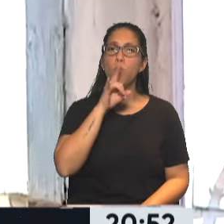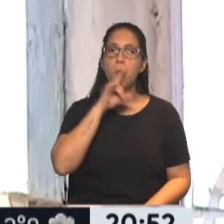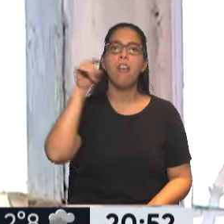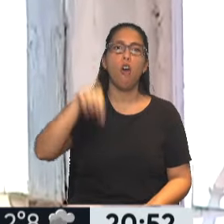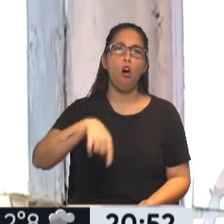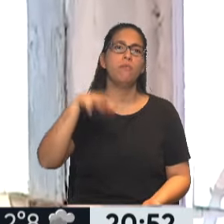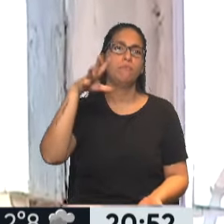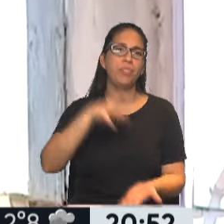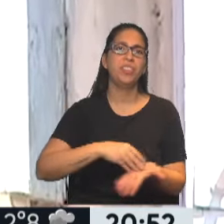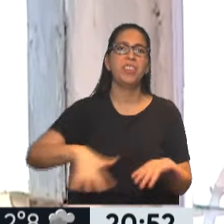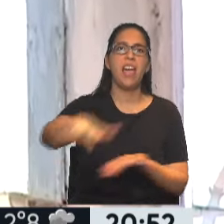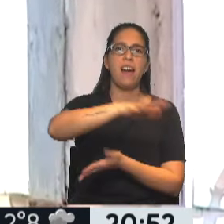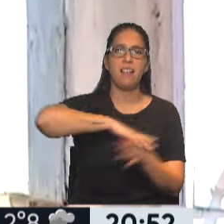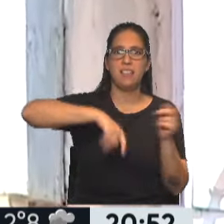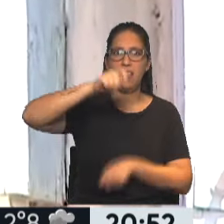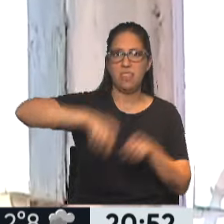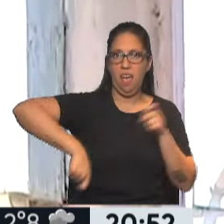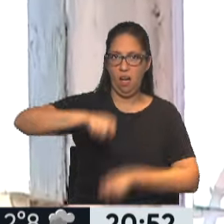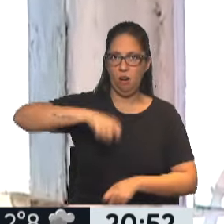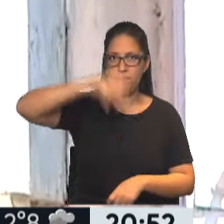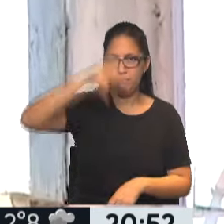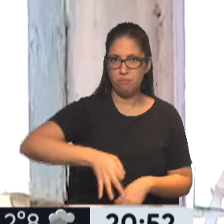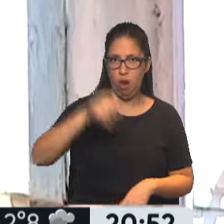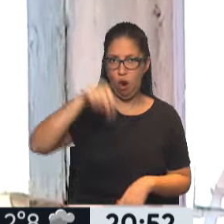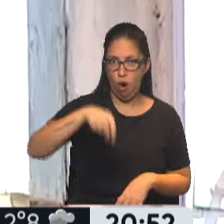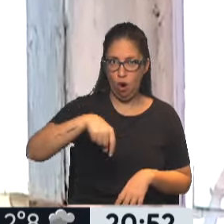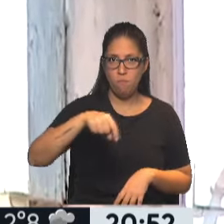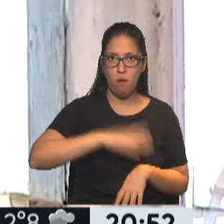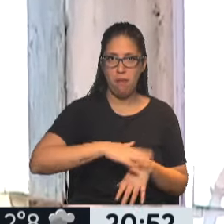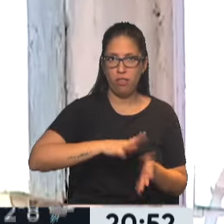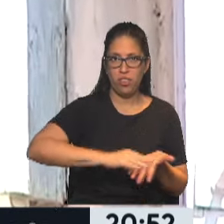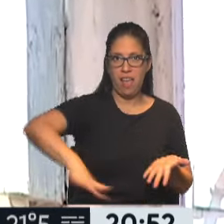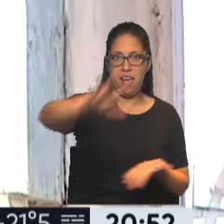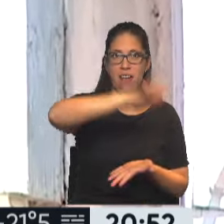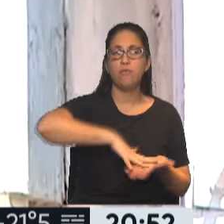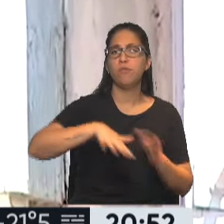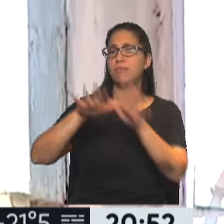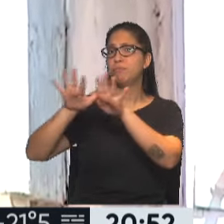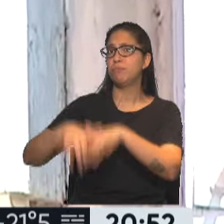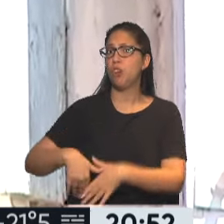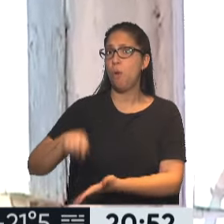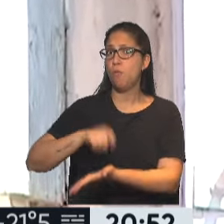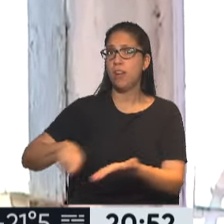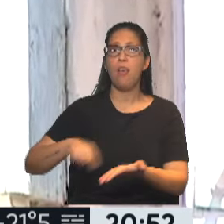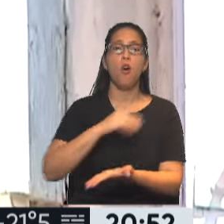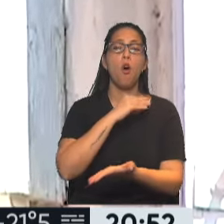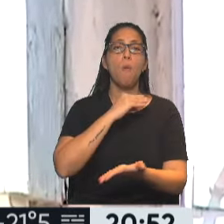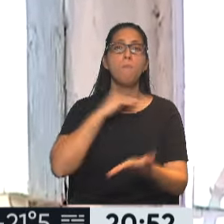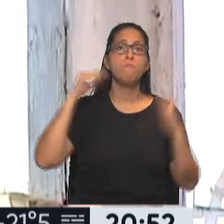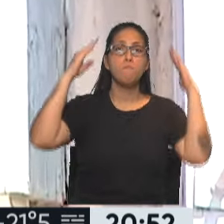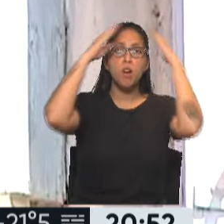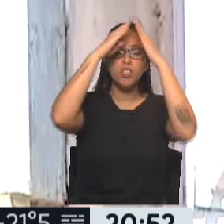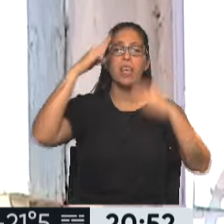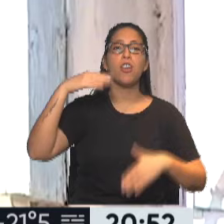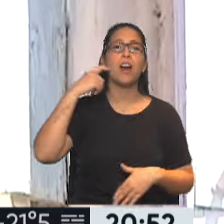es la antigua ciudad de Santiago del Estero. En este comunicado que firma el arzobispo de Buenos Aires, Monseñor Jorge